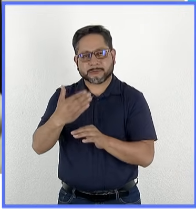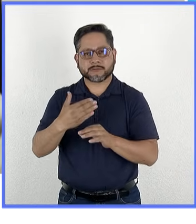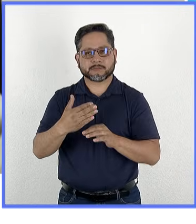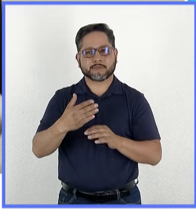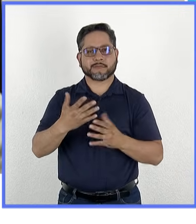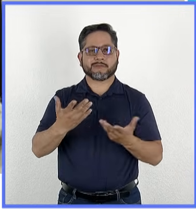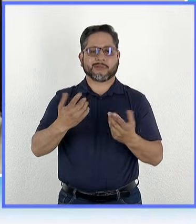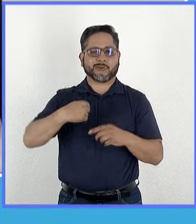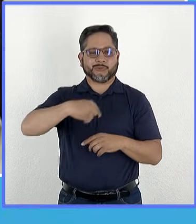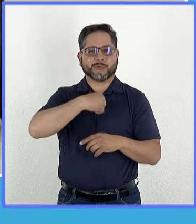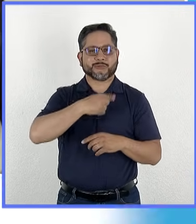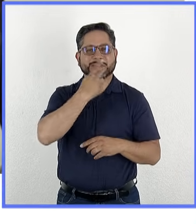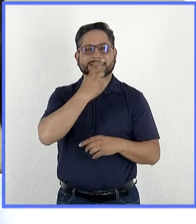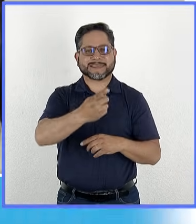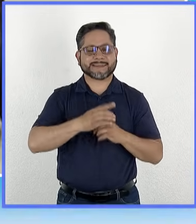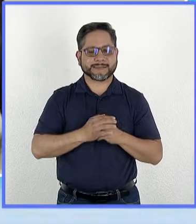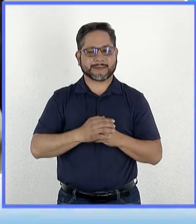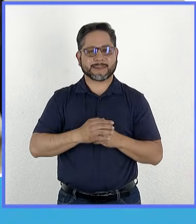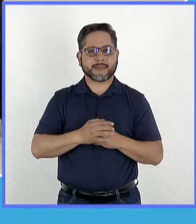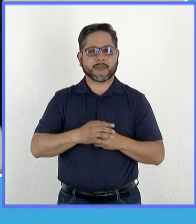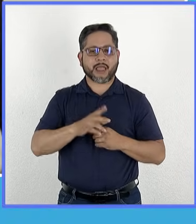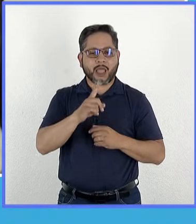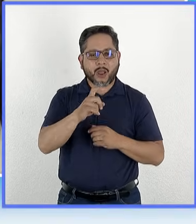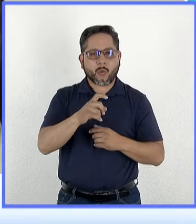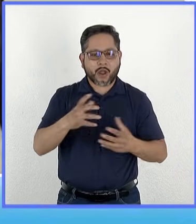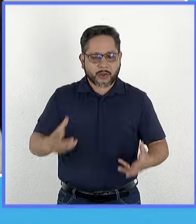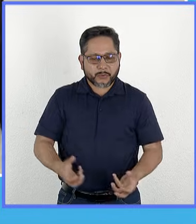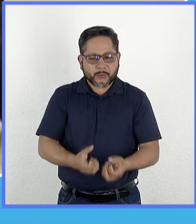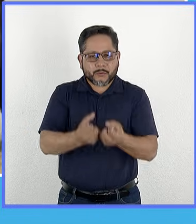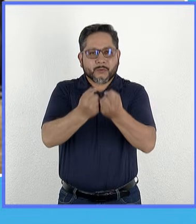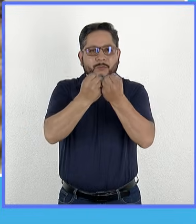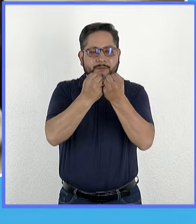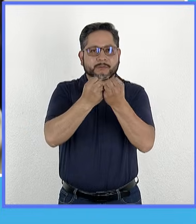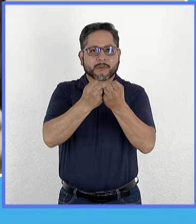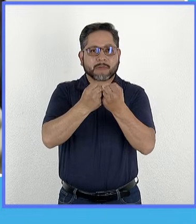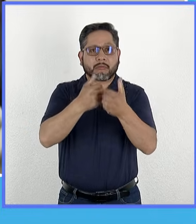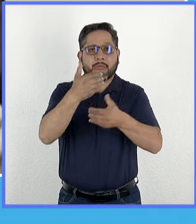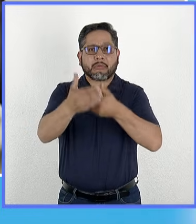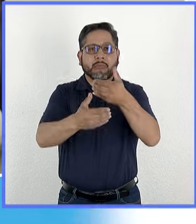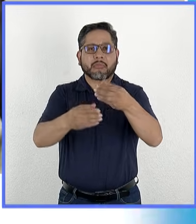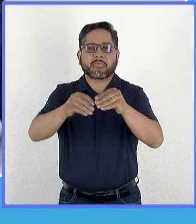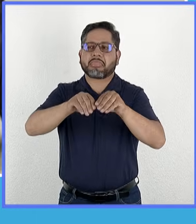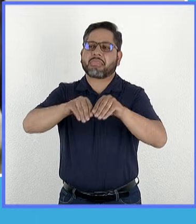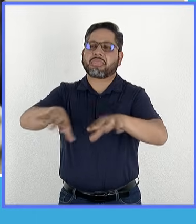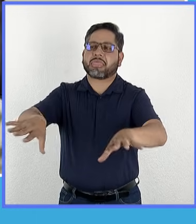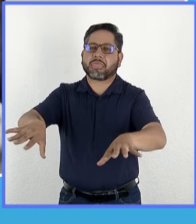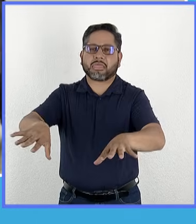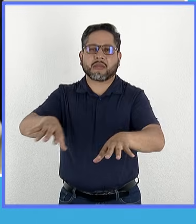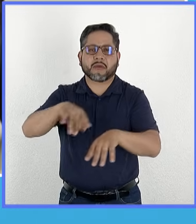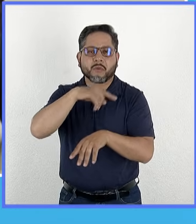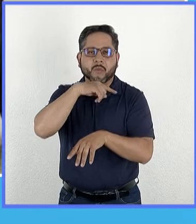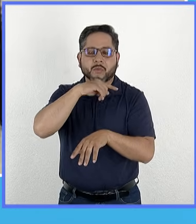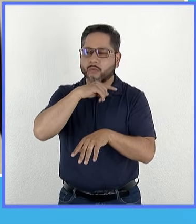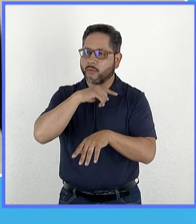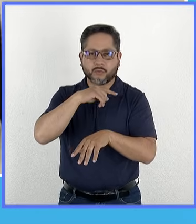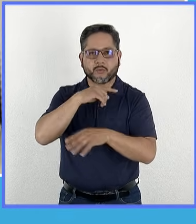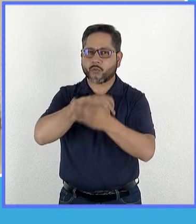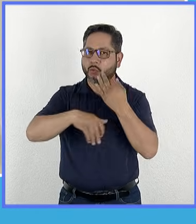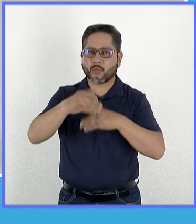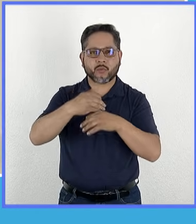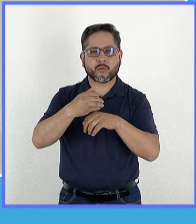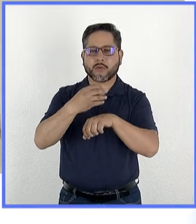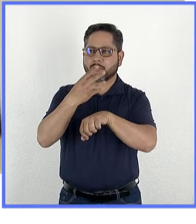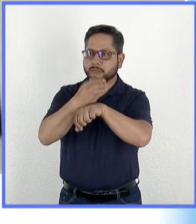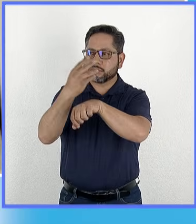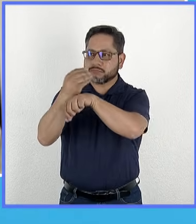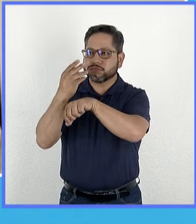incongruencia rescatar, como nos gusta decirles, agua que está perdida al día de Claro. hoy, para tirarla en las ciudades. También ahí se está haciendo trabajos importantes para que